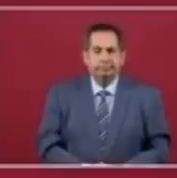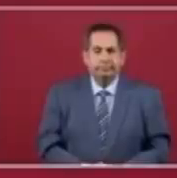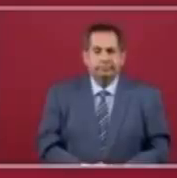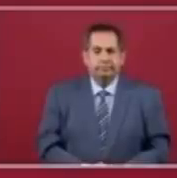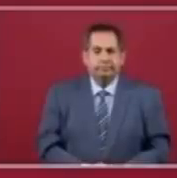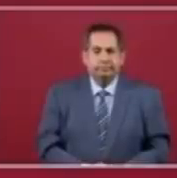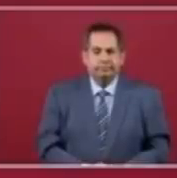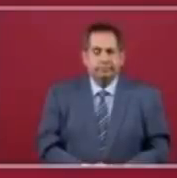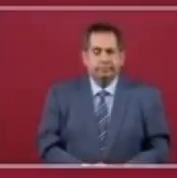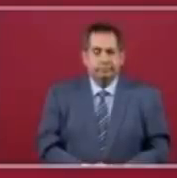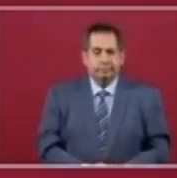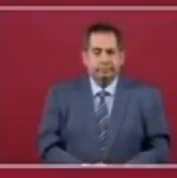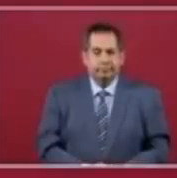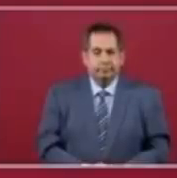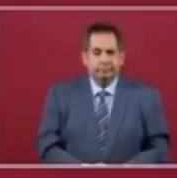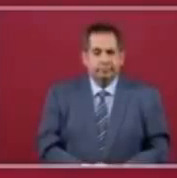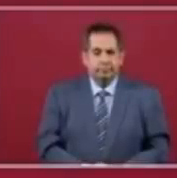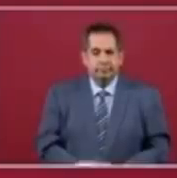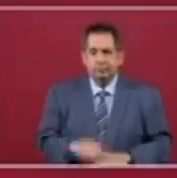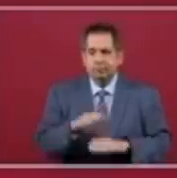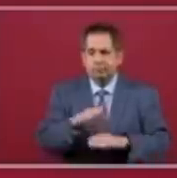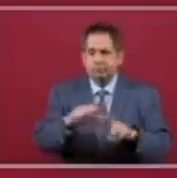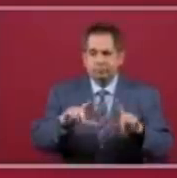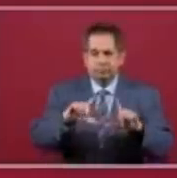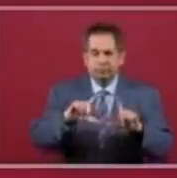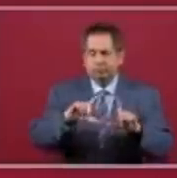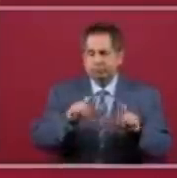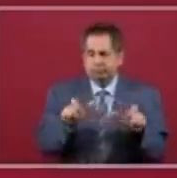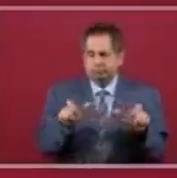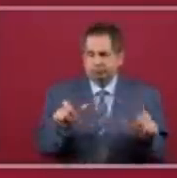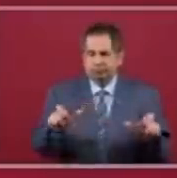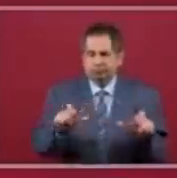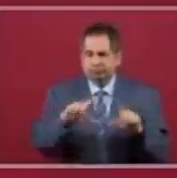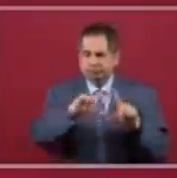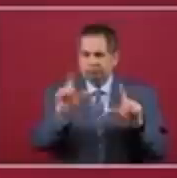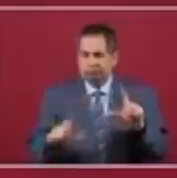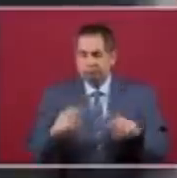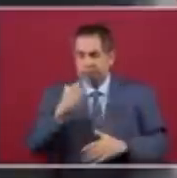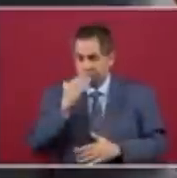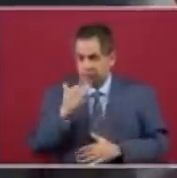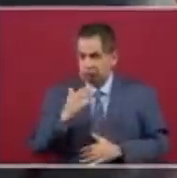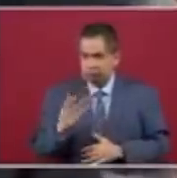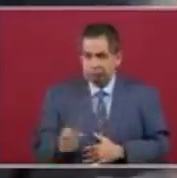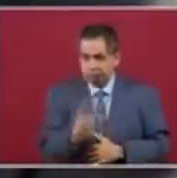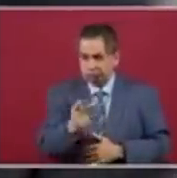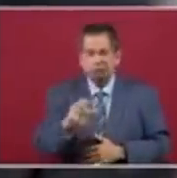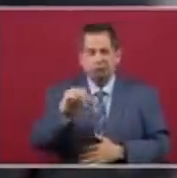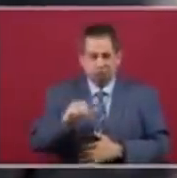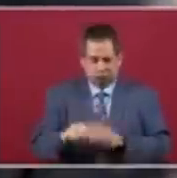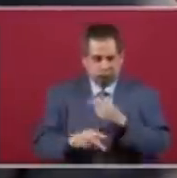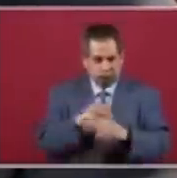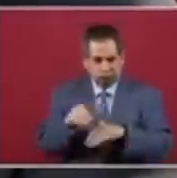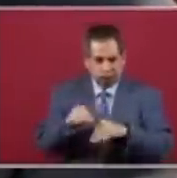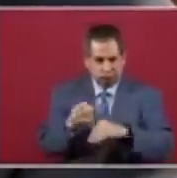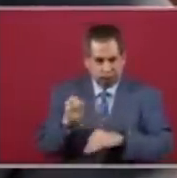Acerca de lo de la Guardia Nacional, es una muy buena pregunta. Hoy trabajamos sobre eso.